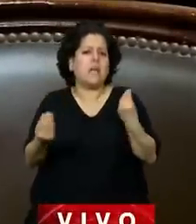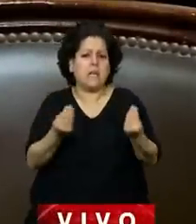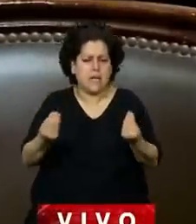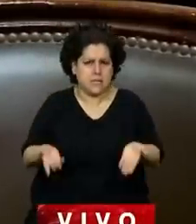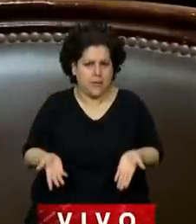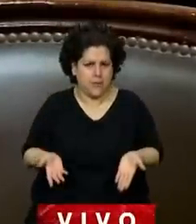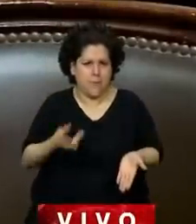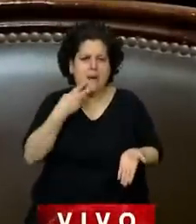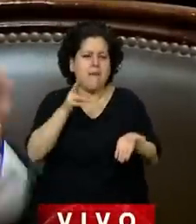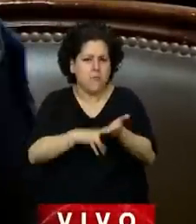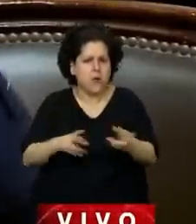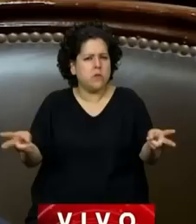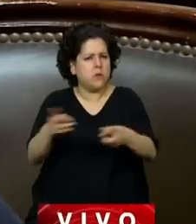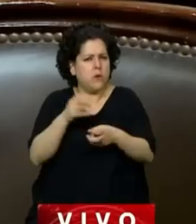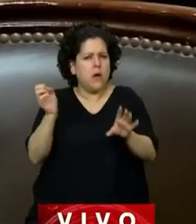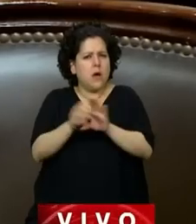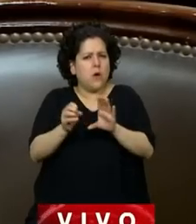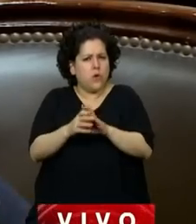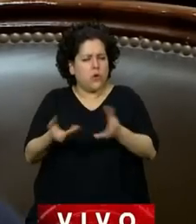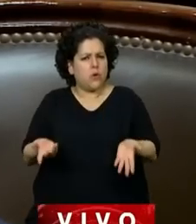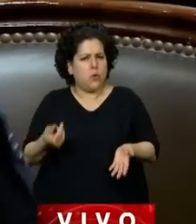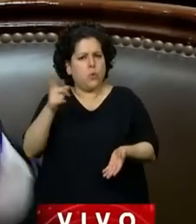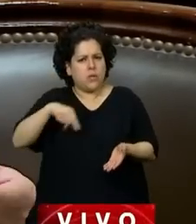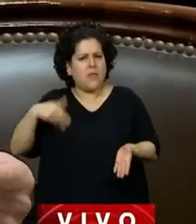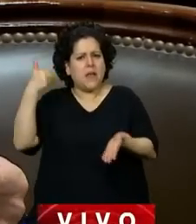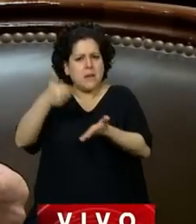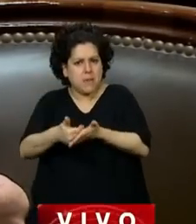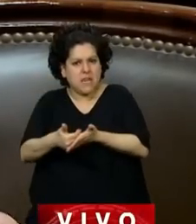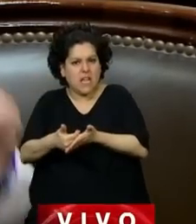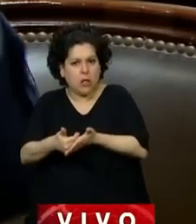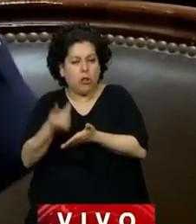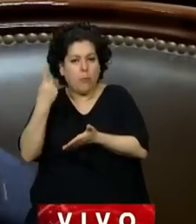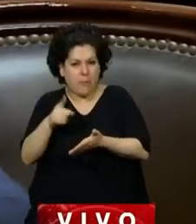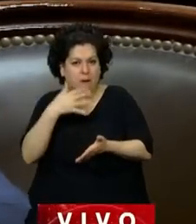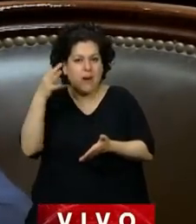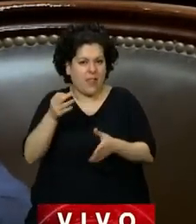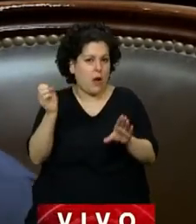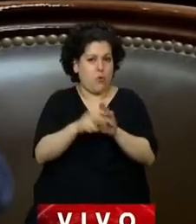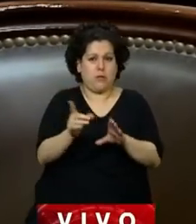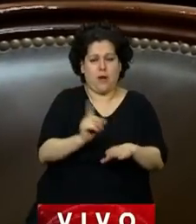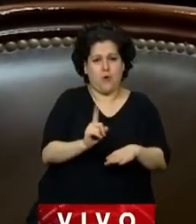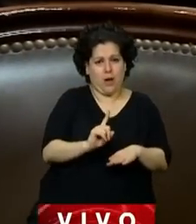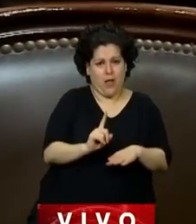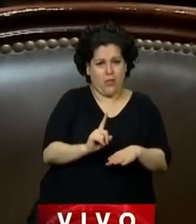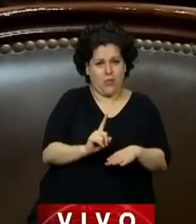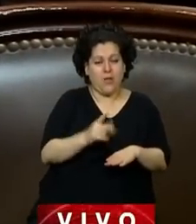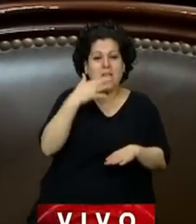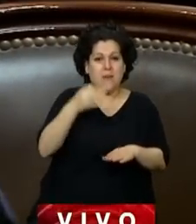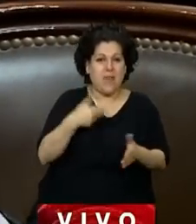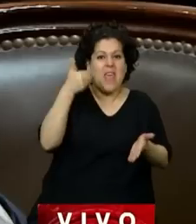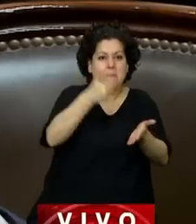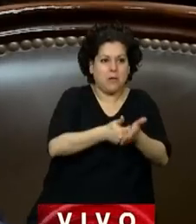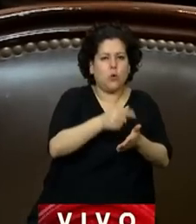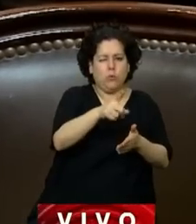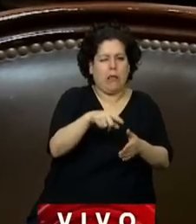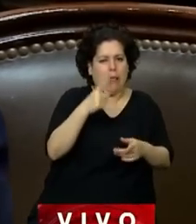ahorro fiscal. Están invirtiendo donde se tiene que ahorrar y están ahorrando donde se tiene que invertir, porque ustedes